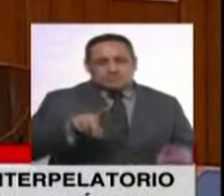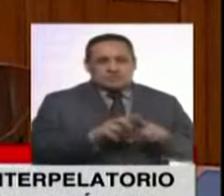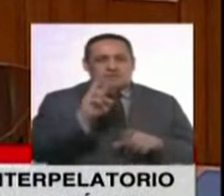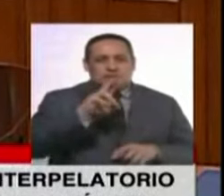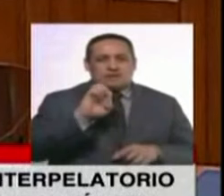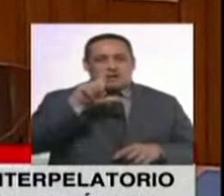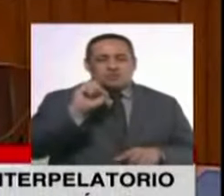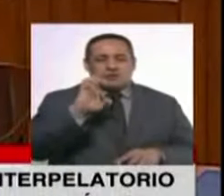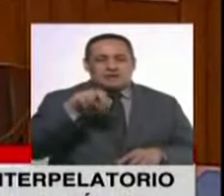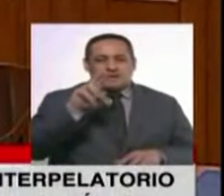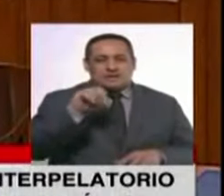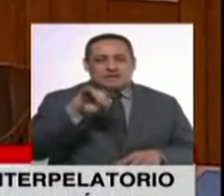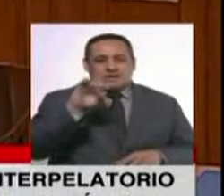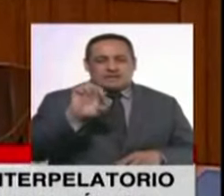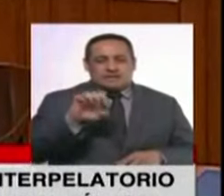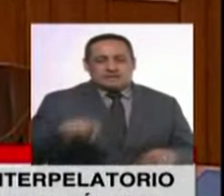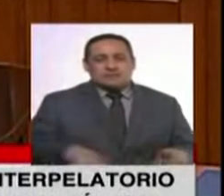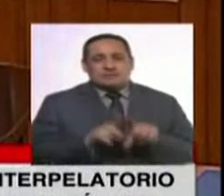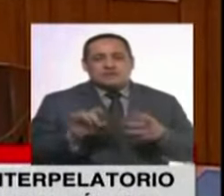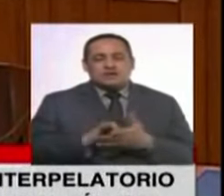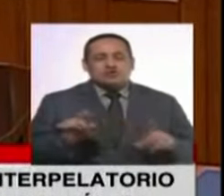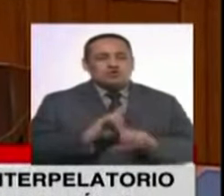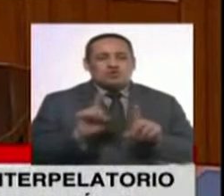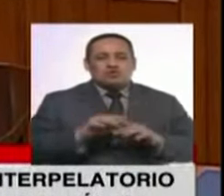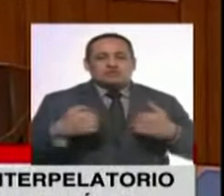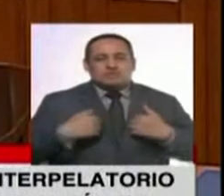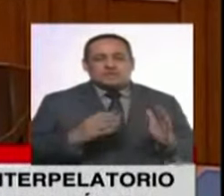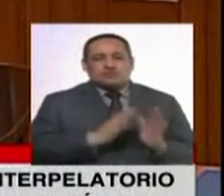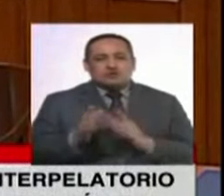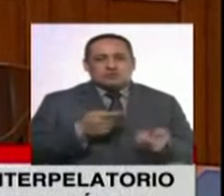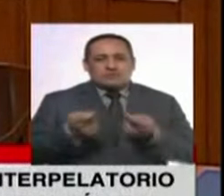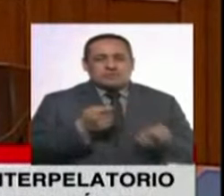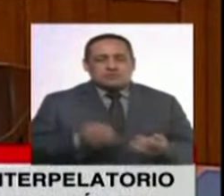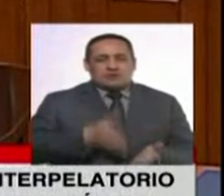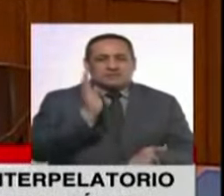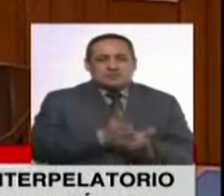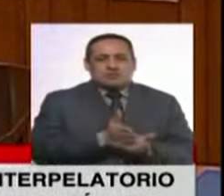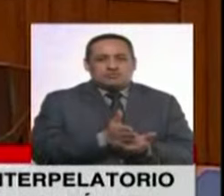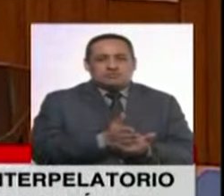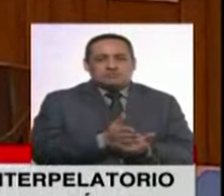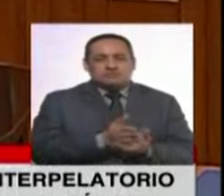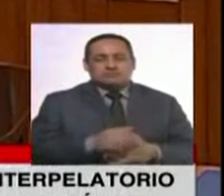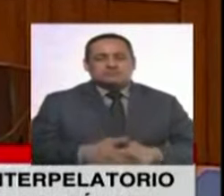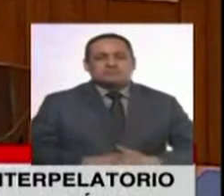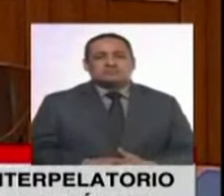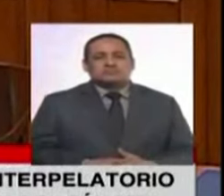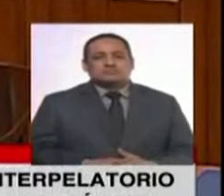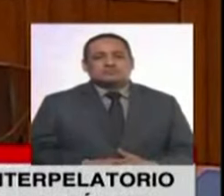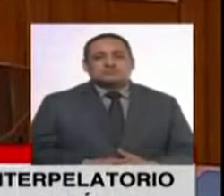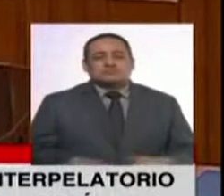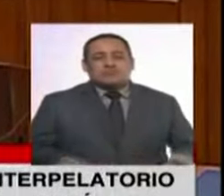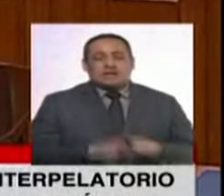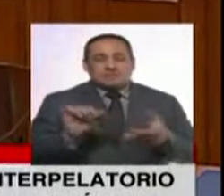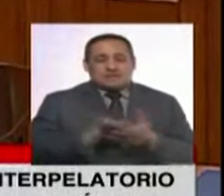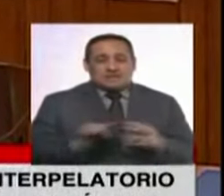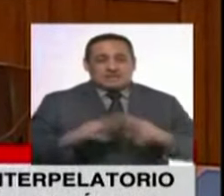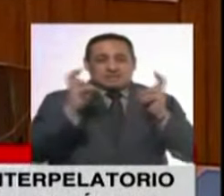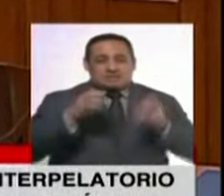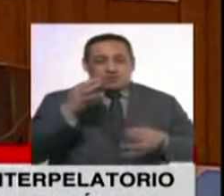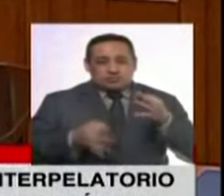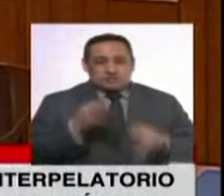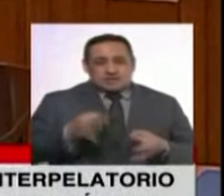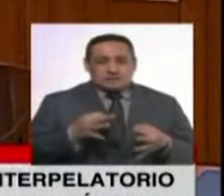Raúl Enrique Alfaro Alvarado no ha tenido proceso administrativo disciplinario en cuanto al aspecto